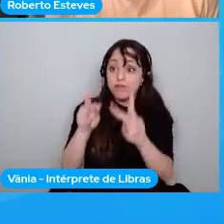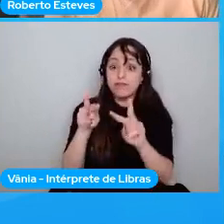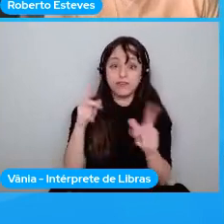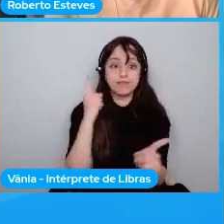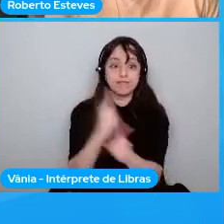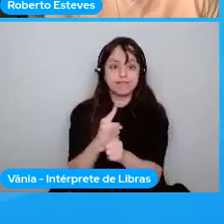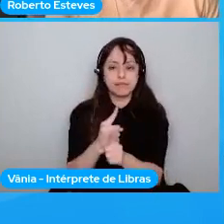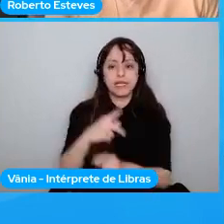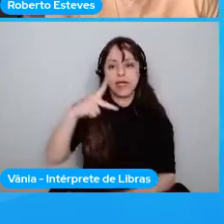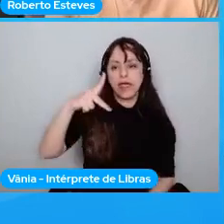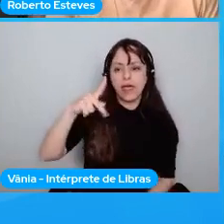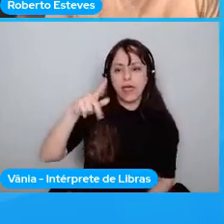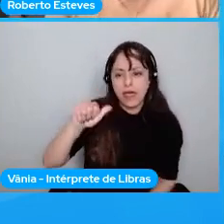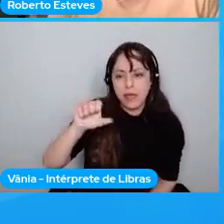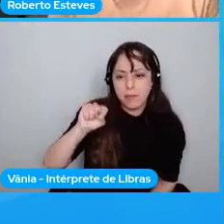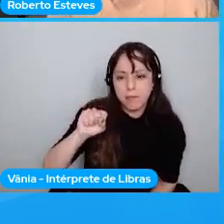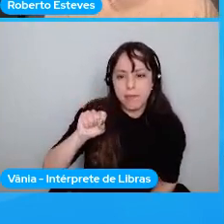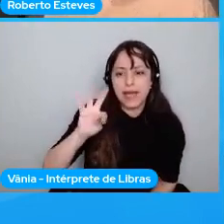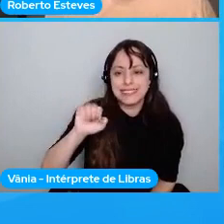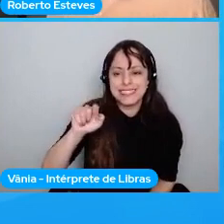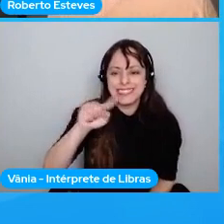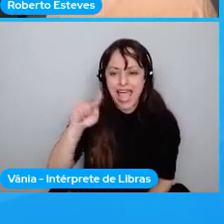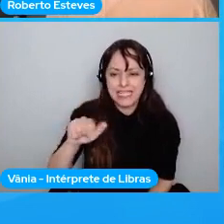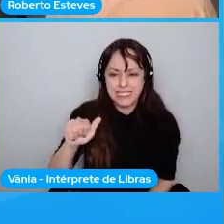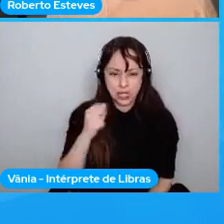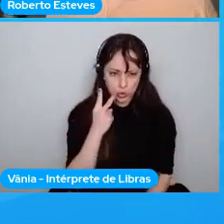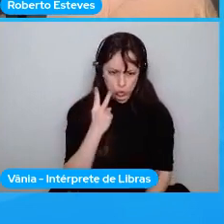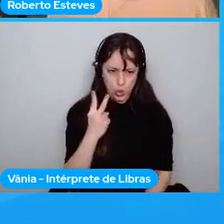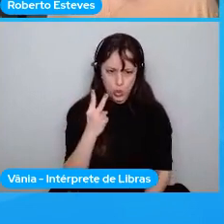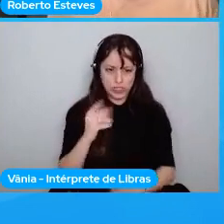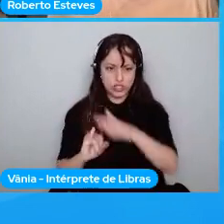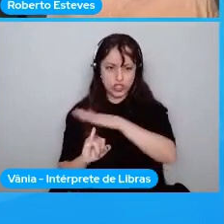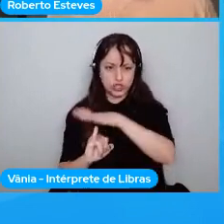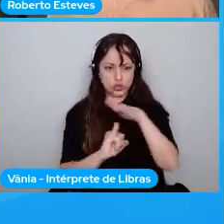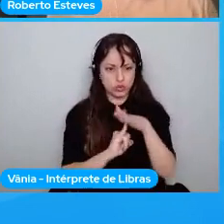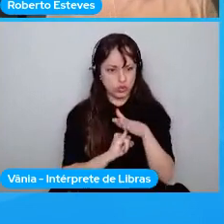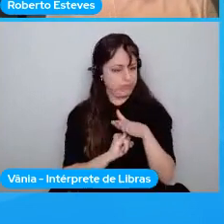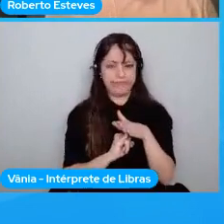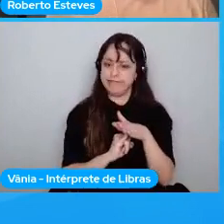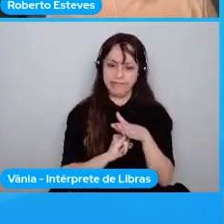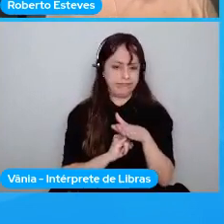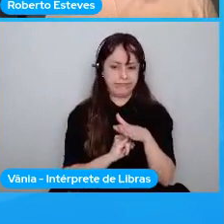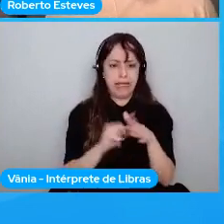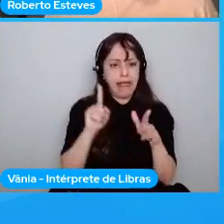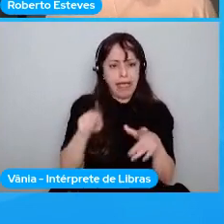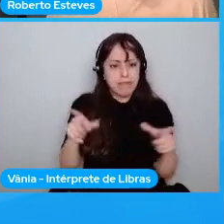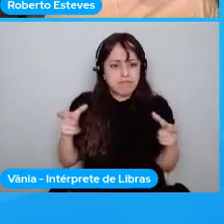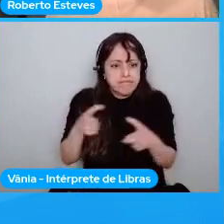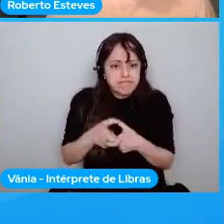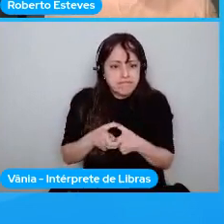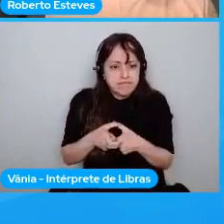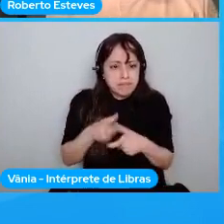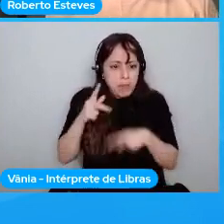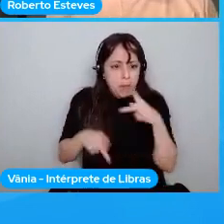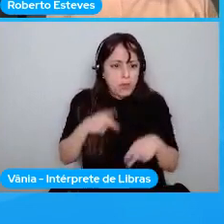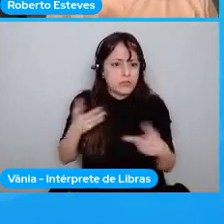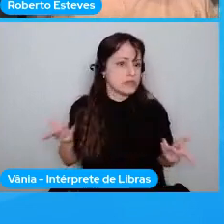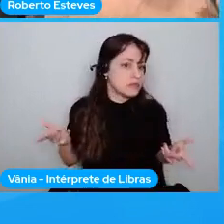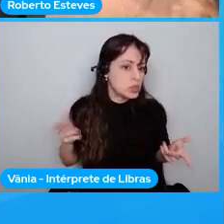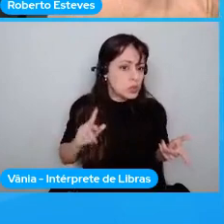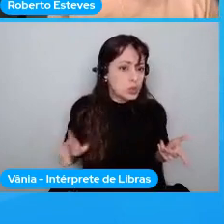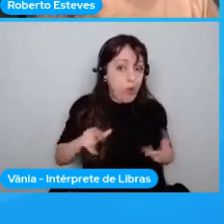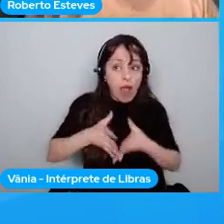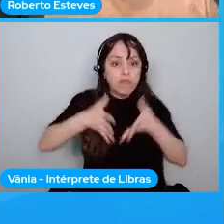hay dos entidades de Pastaza? Que no es la provincia con mayor cantidad de habitantes.